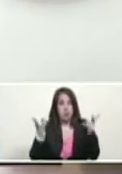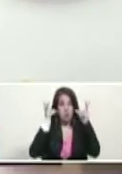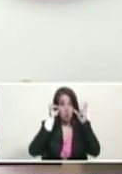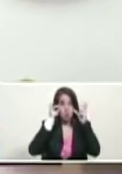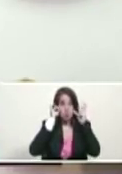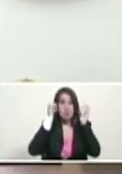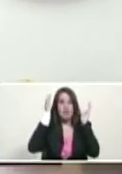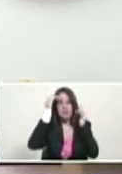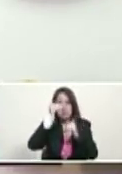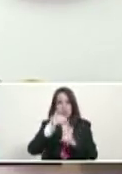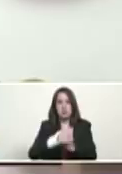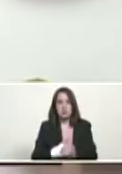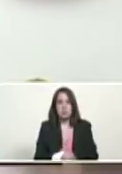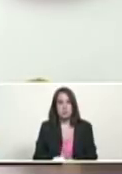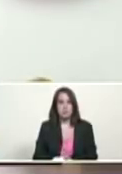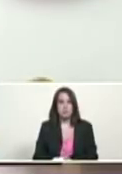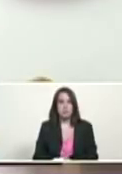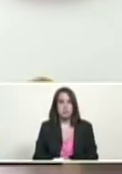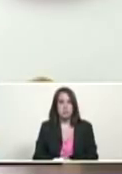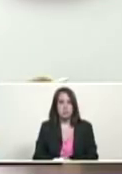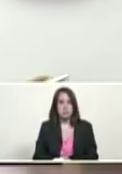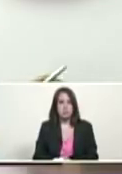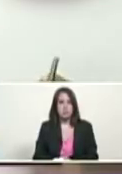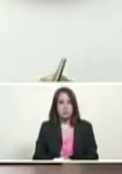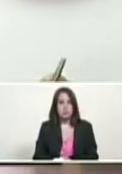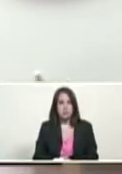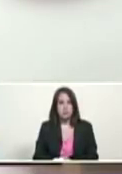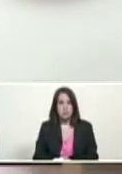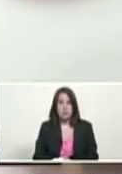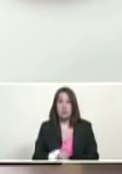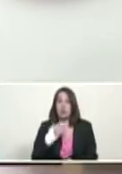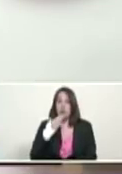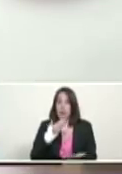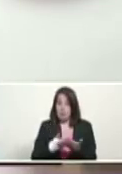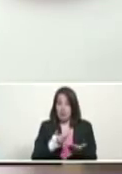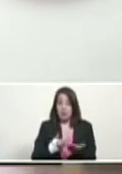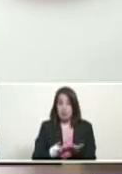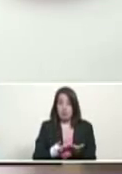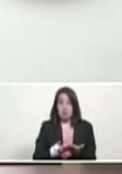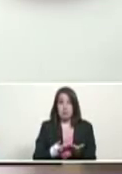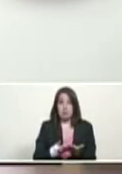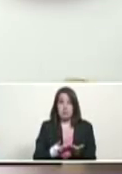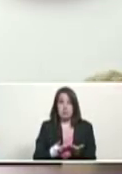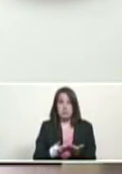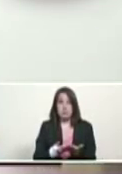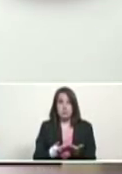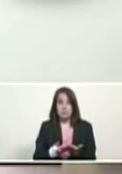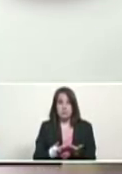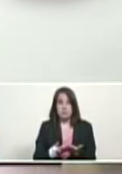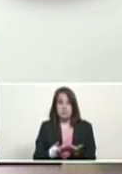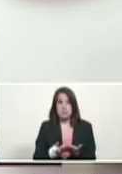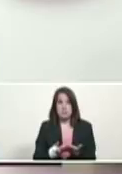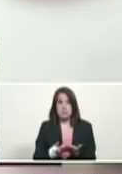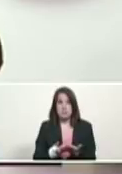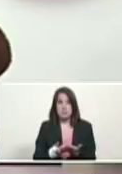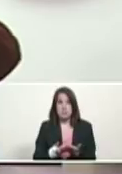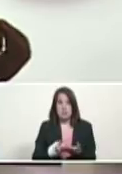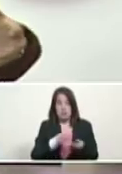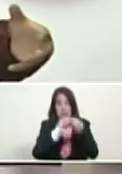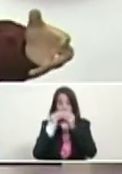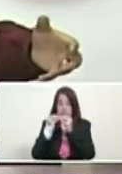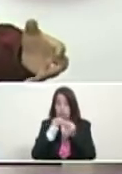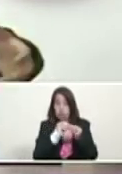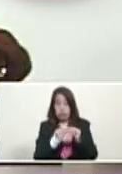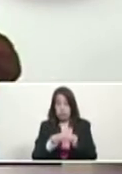atención, atención. Yo voy a pedir en este momento en que estamos restableciendo el